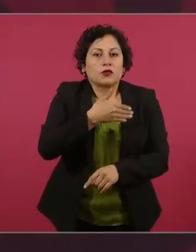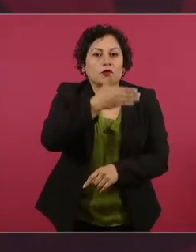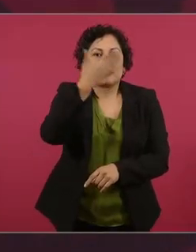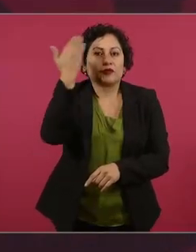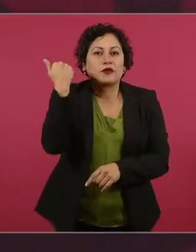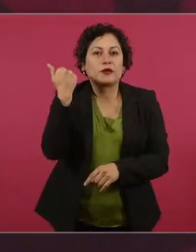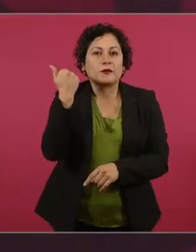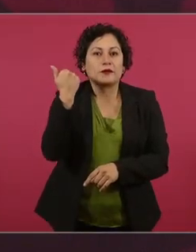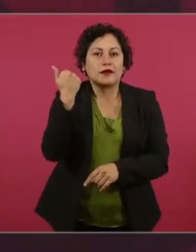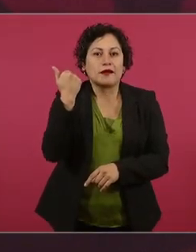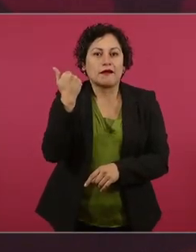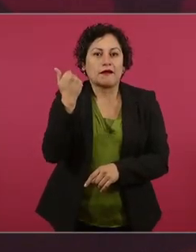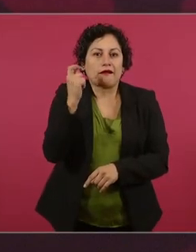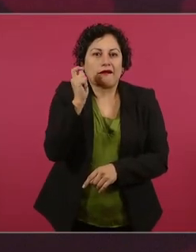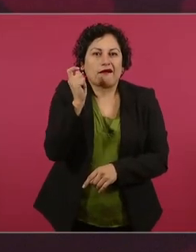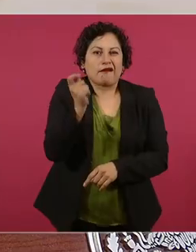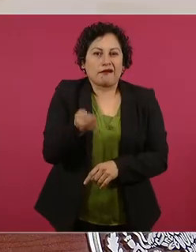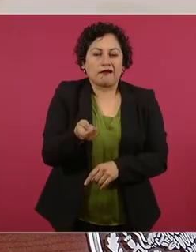García Luna